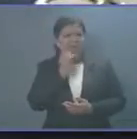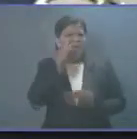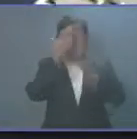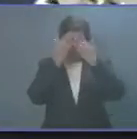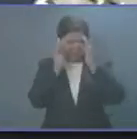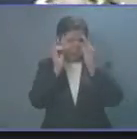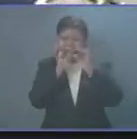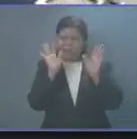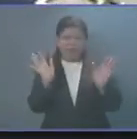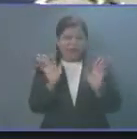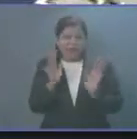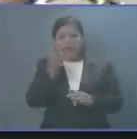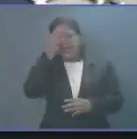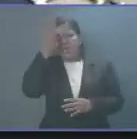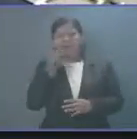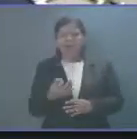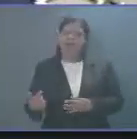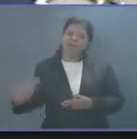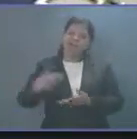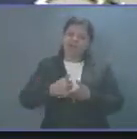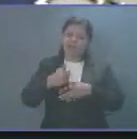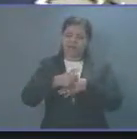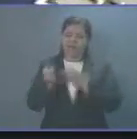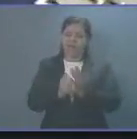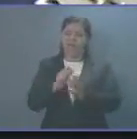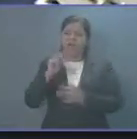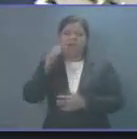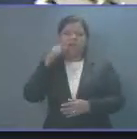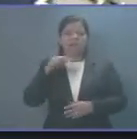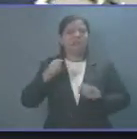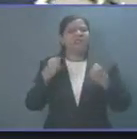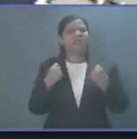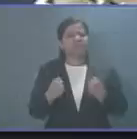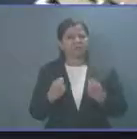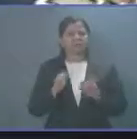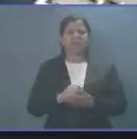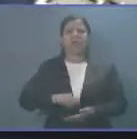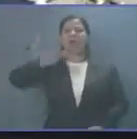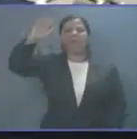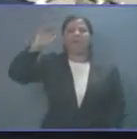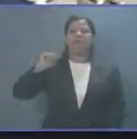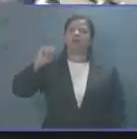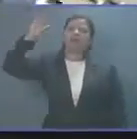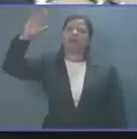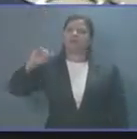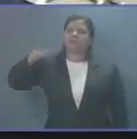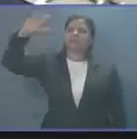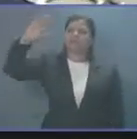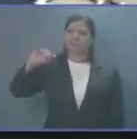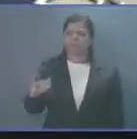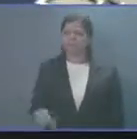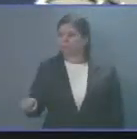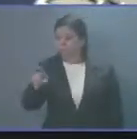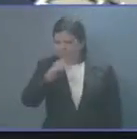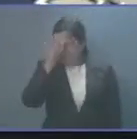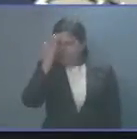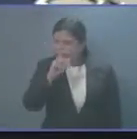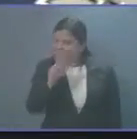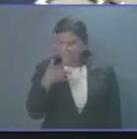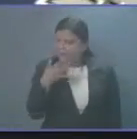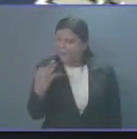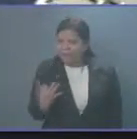desinformada que cree que venir a la Asamblea solamente es venir a sentarse y a levantar la mano. Y todos sabemos que eso no es